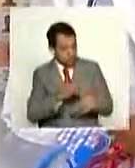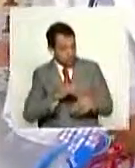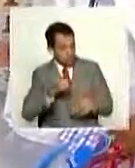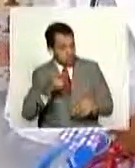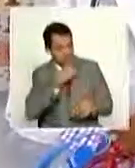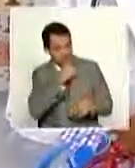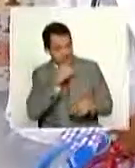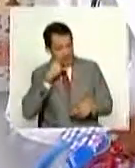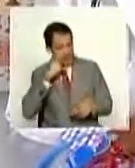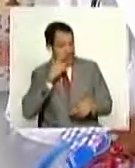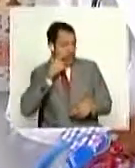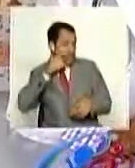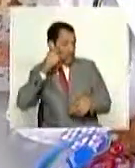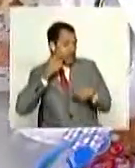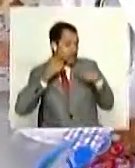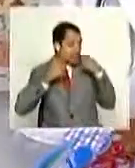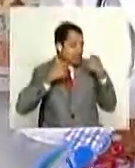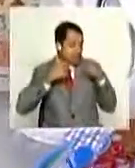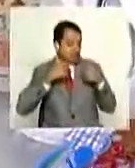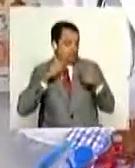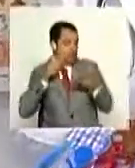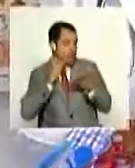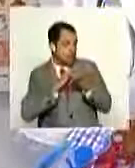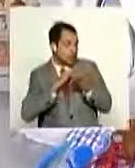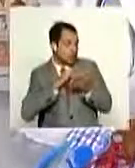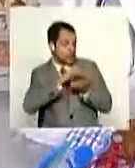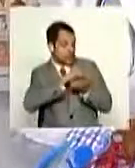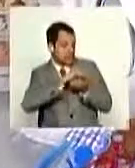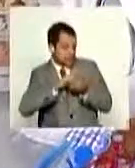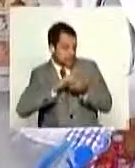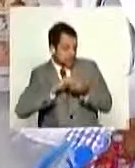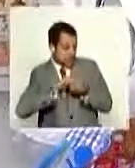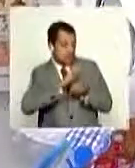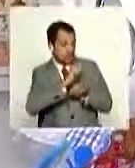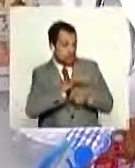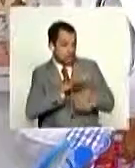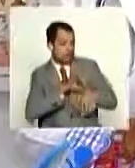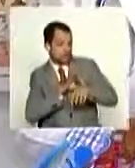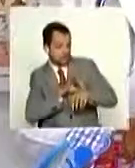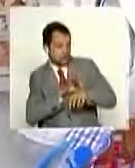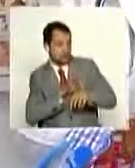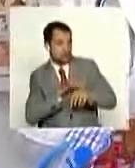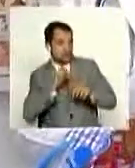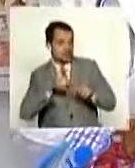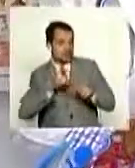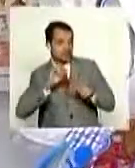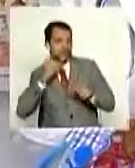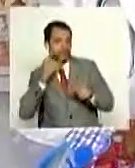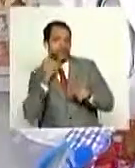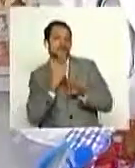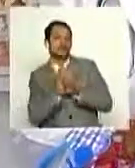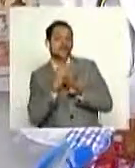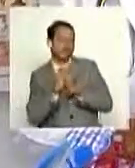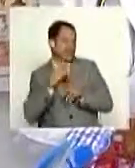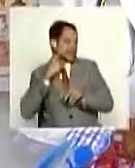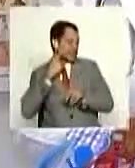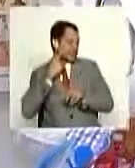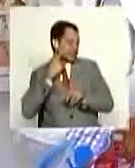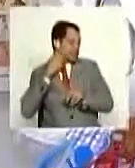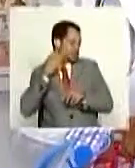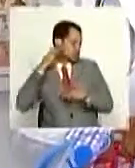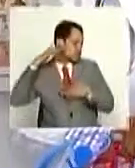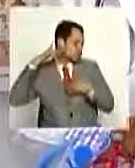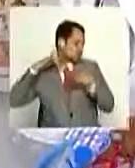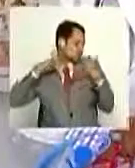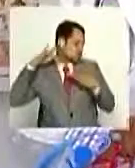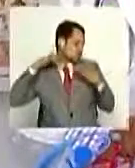favor le retire este material, díganle que desde la parte médica, este diente puede ser el causante, puede ser la